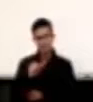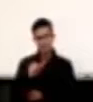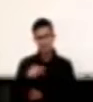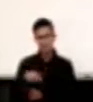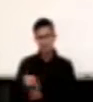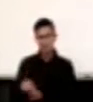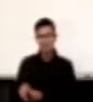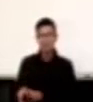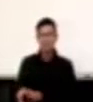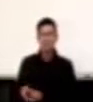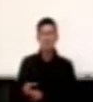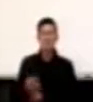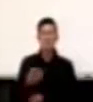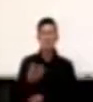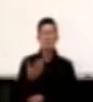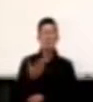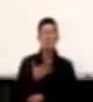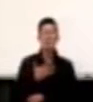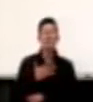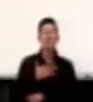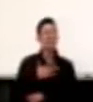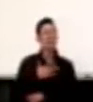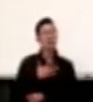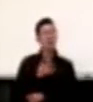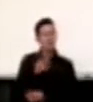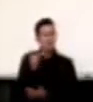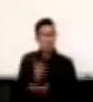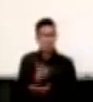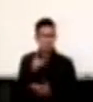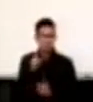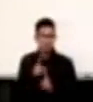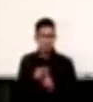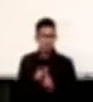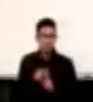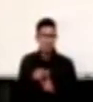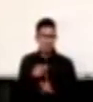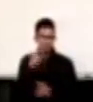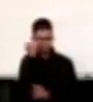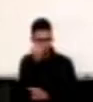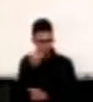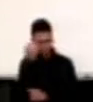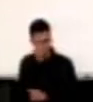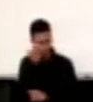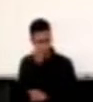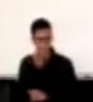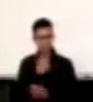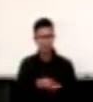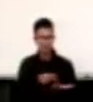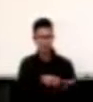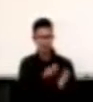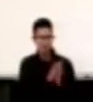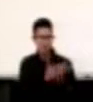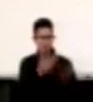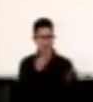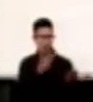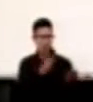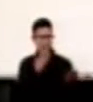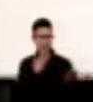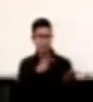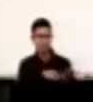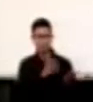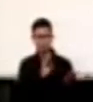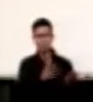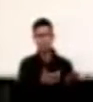eso ahí es mi única crítica probablemente, una crítica analítica, no tanto del contenido, porque precisamente el libro permite